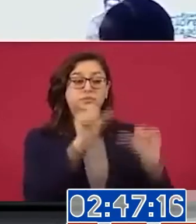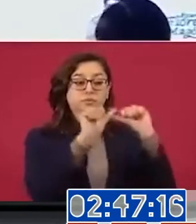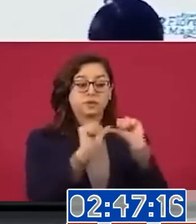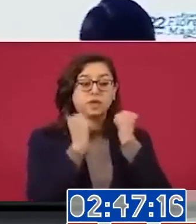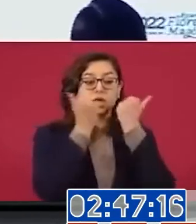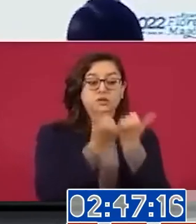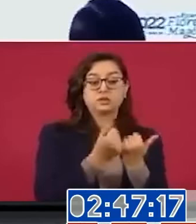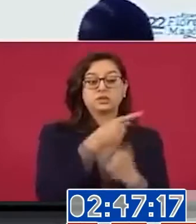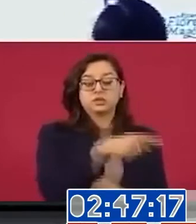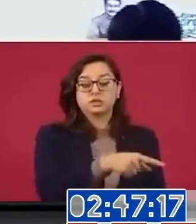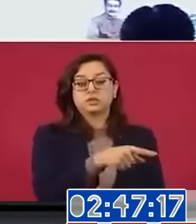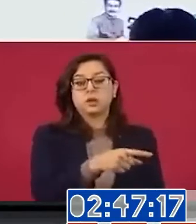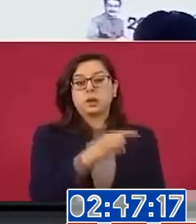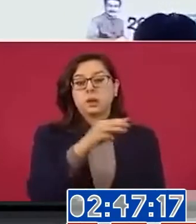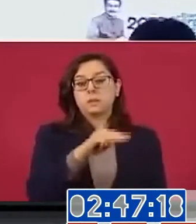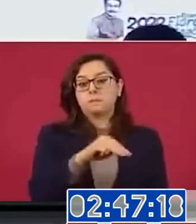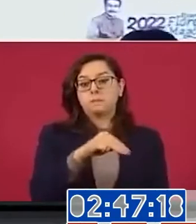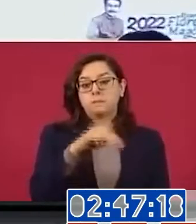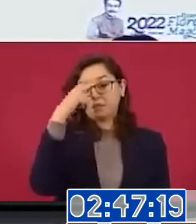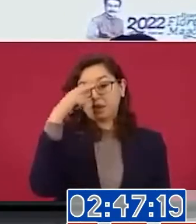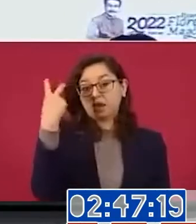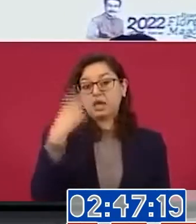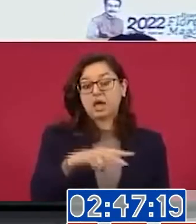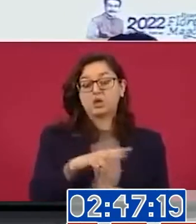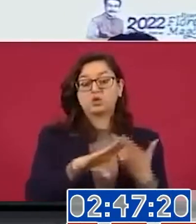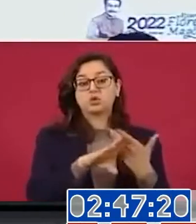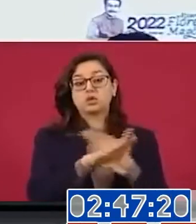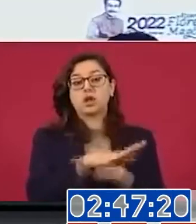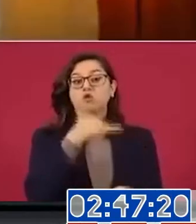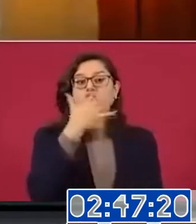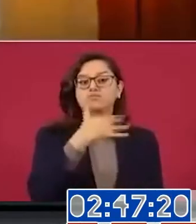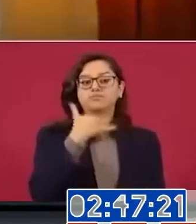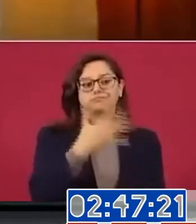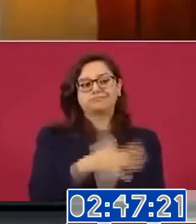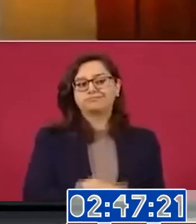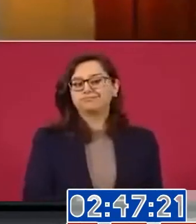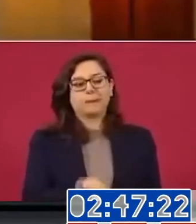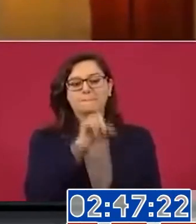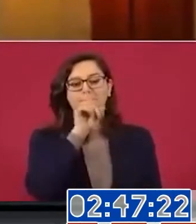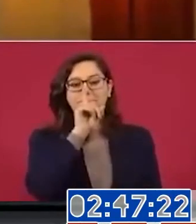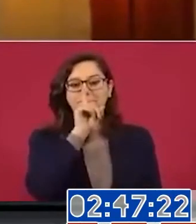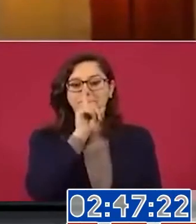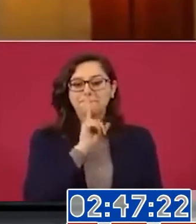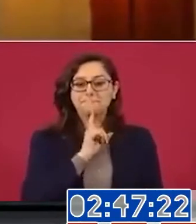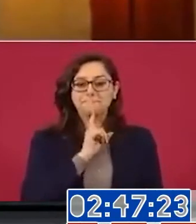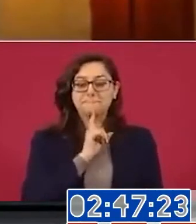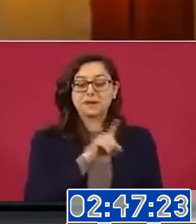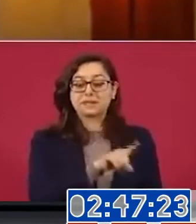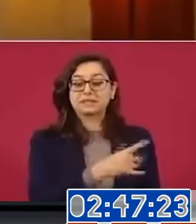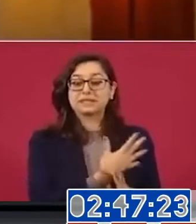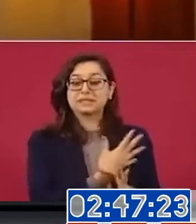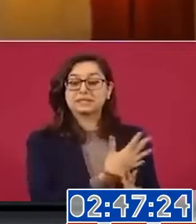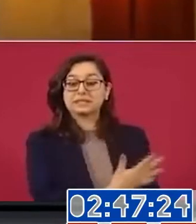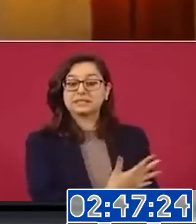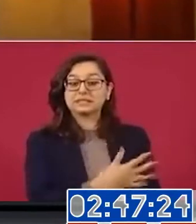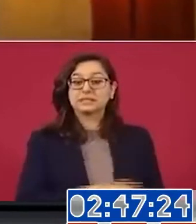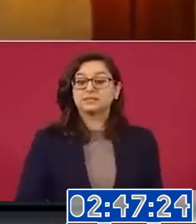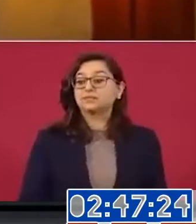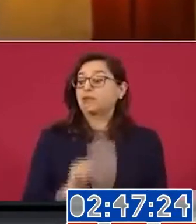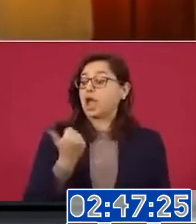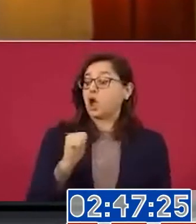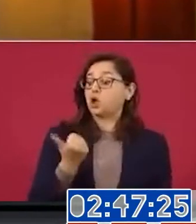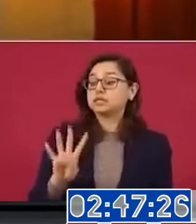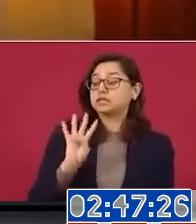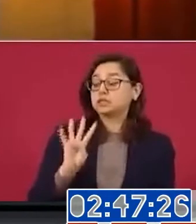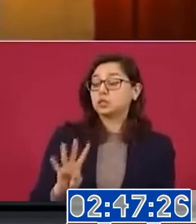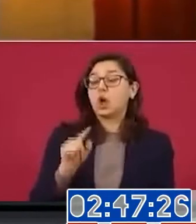e informarle al dueño si pudiera haber un problema legal o un problema de conflicto de intereses. Están obligados